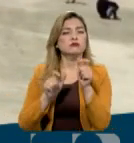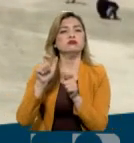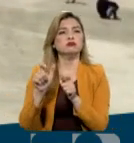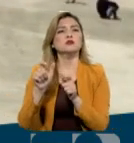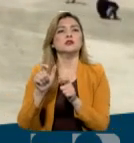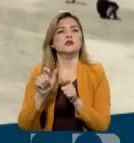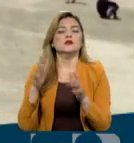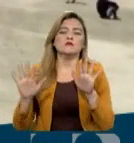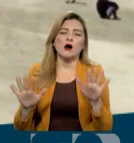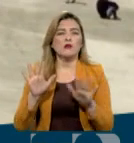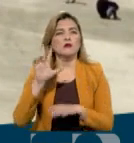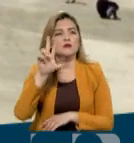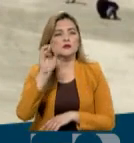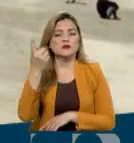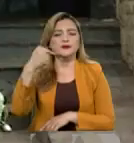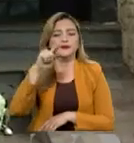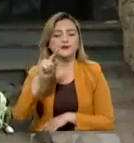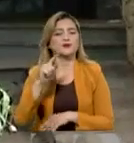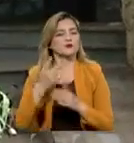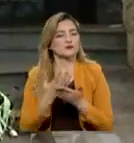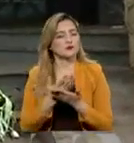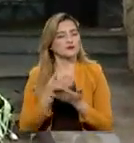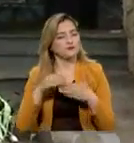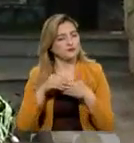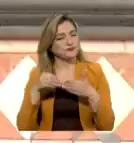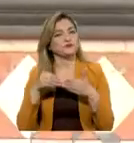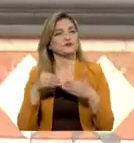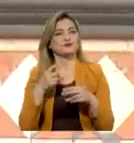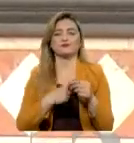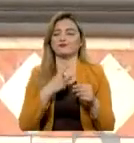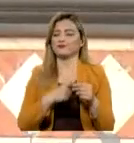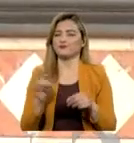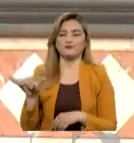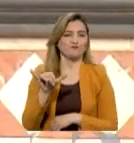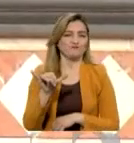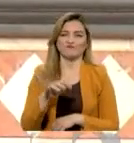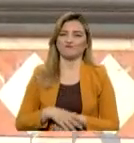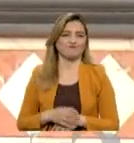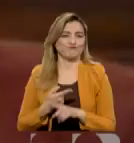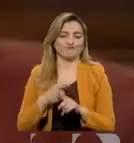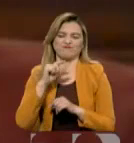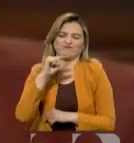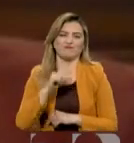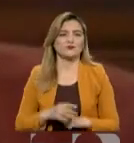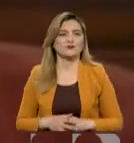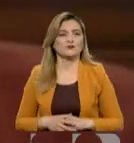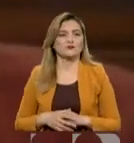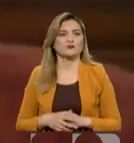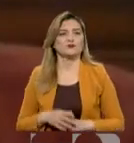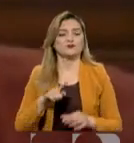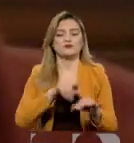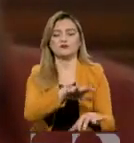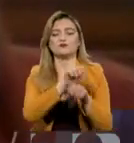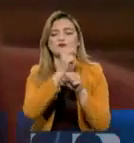las que generaron al menos 30 millones de dólares, en la capital esa reactivación no se siente o se siente poco. En Quito la ocupación